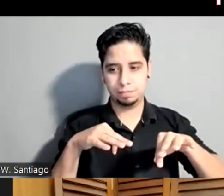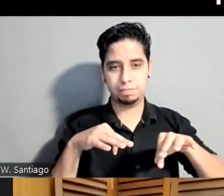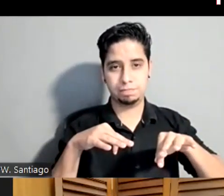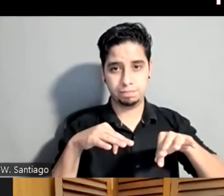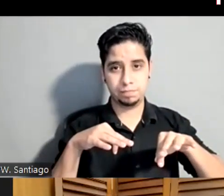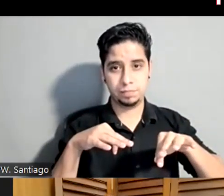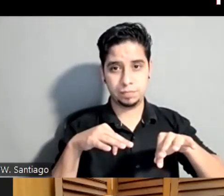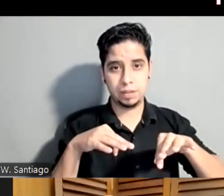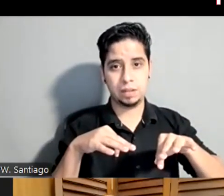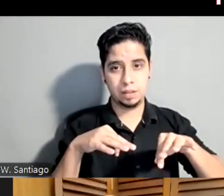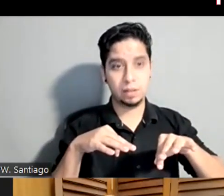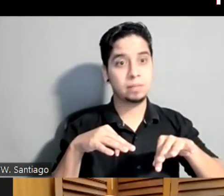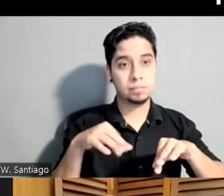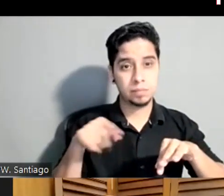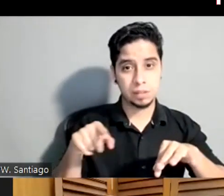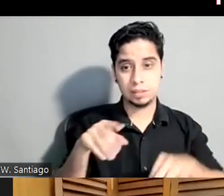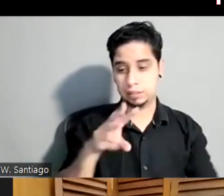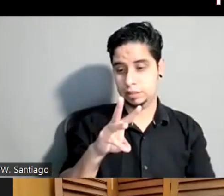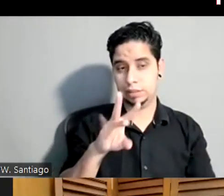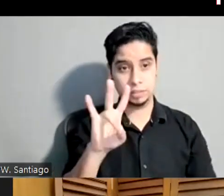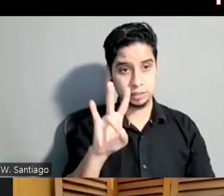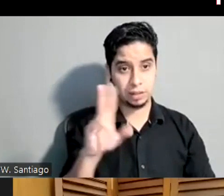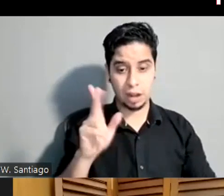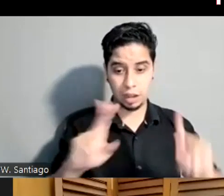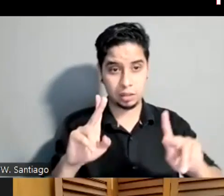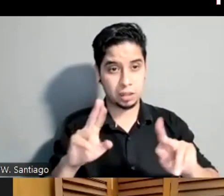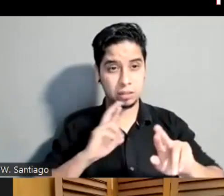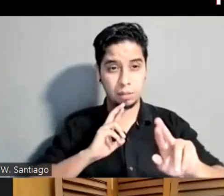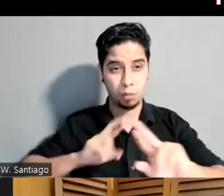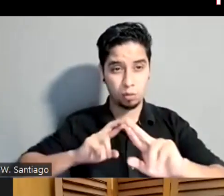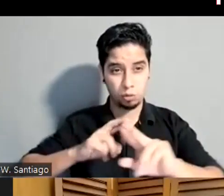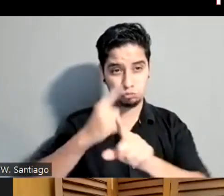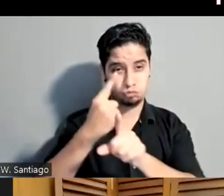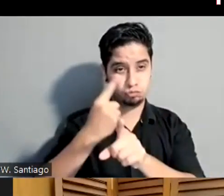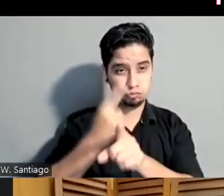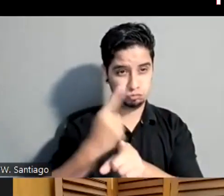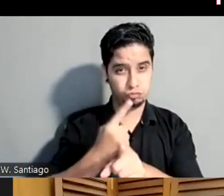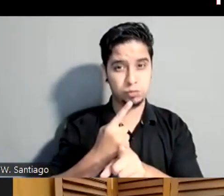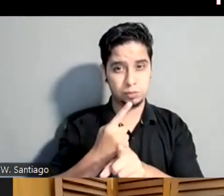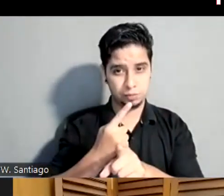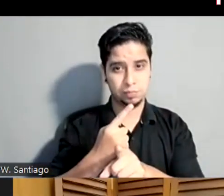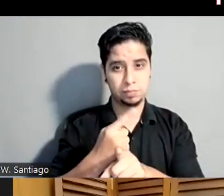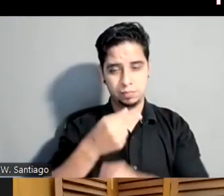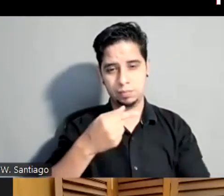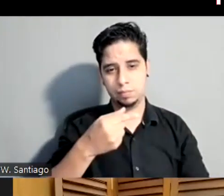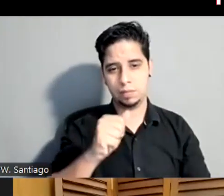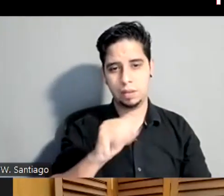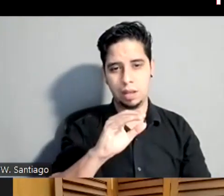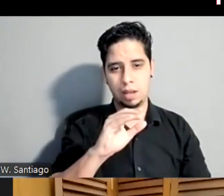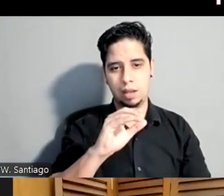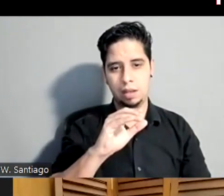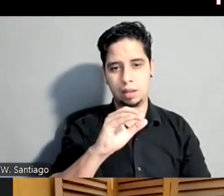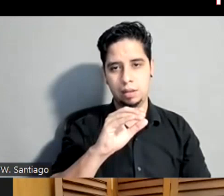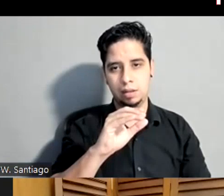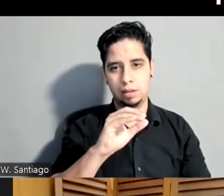fue 67% de las personas que votaron. Fue Graciela Rivera y la